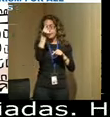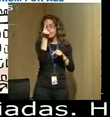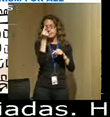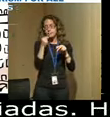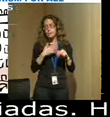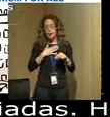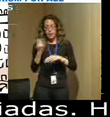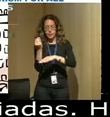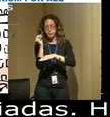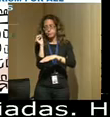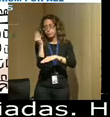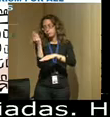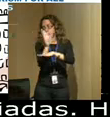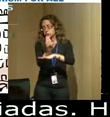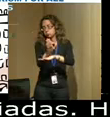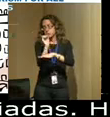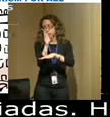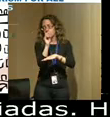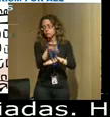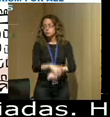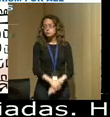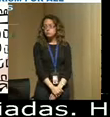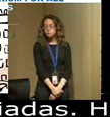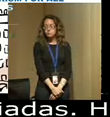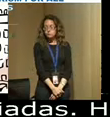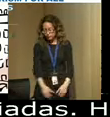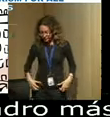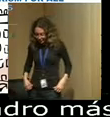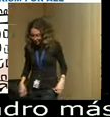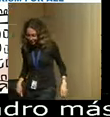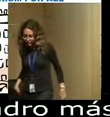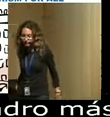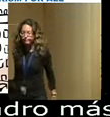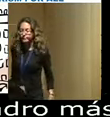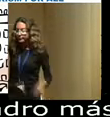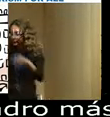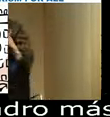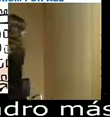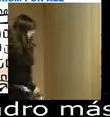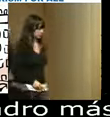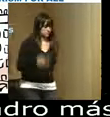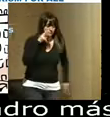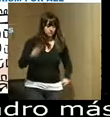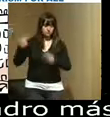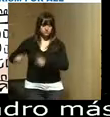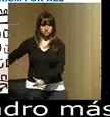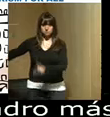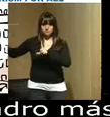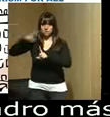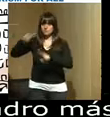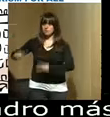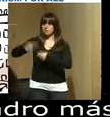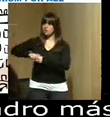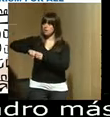que aquí, con tan poco tiempo, hay que dar más de 4 ideas, como que la gente no las pilla, ¿no? Mirad, ahí tenéis la